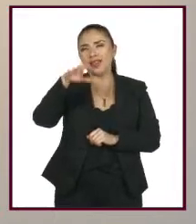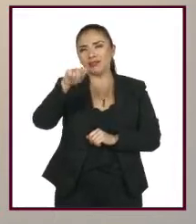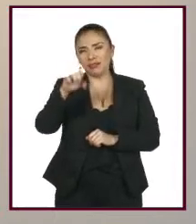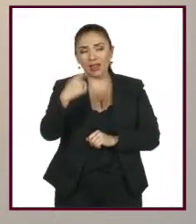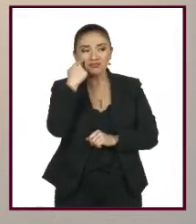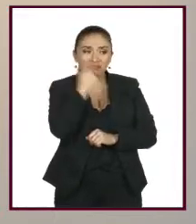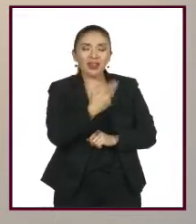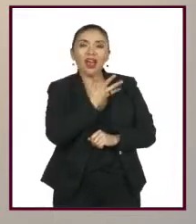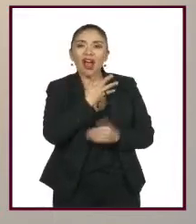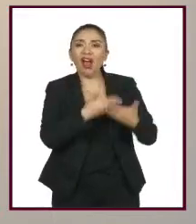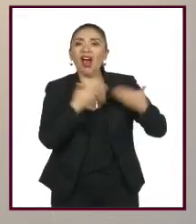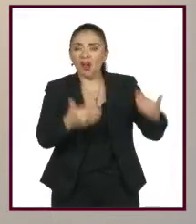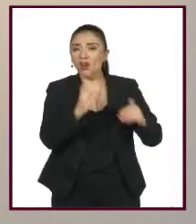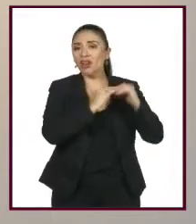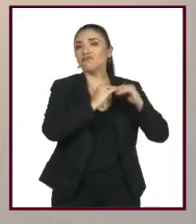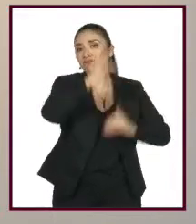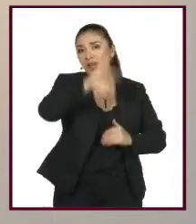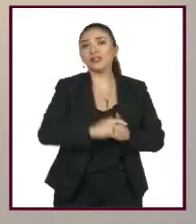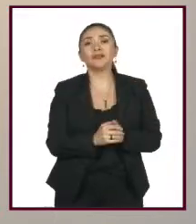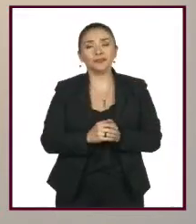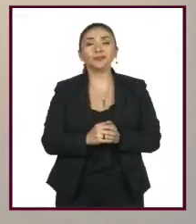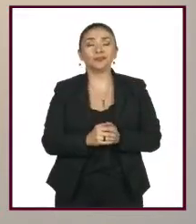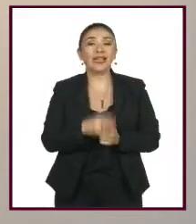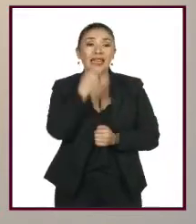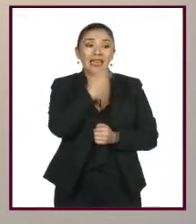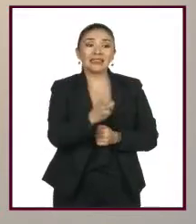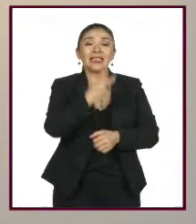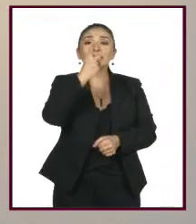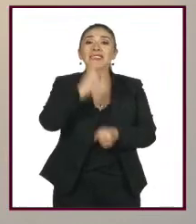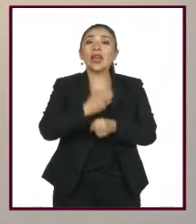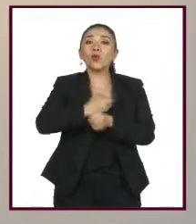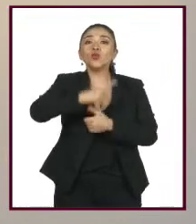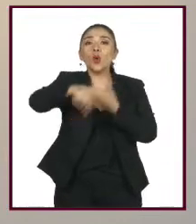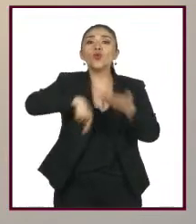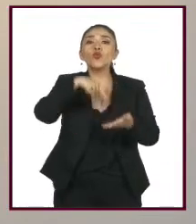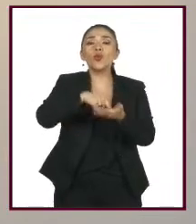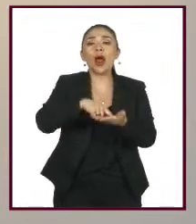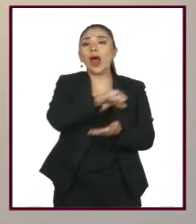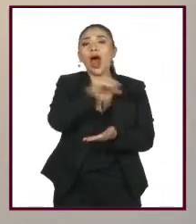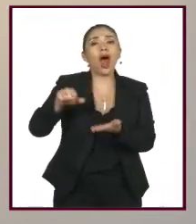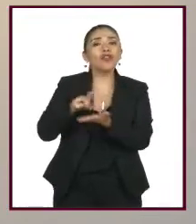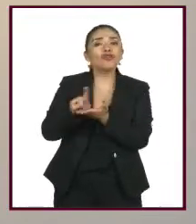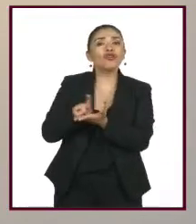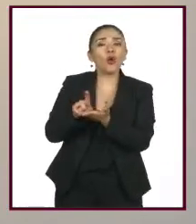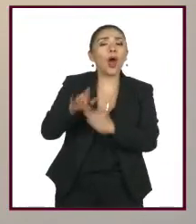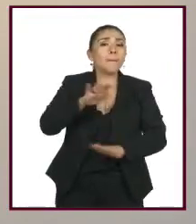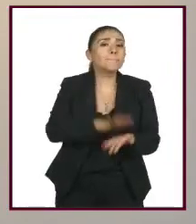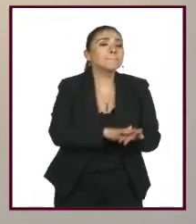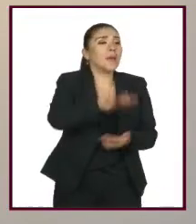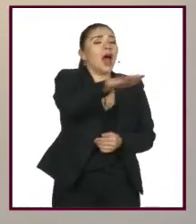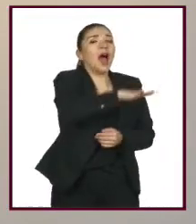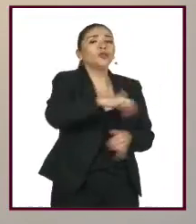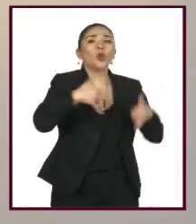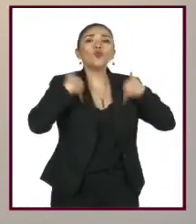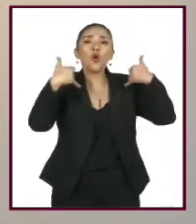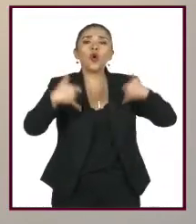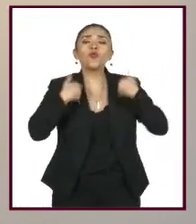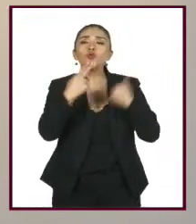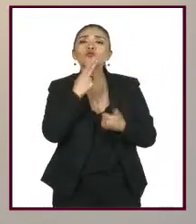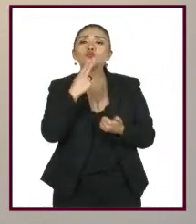muy importante, siendo la segunda sustancia ilegal más consumida a nivel